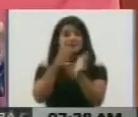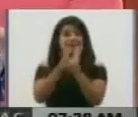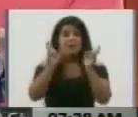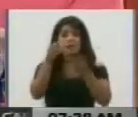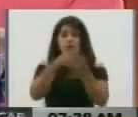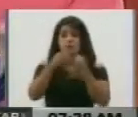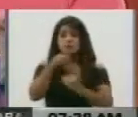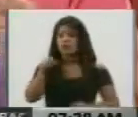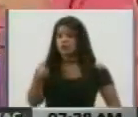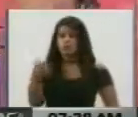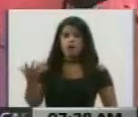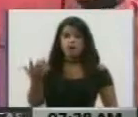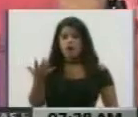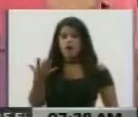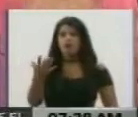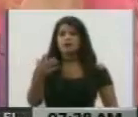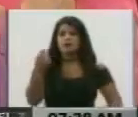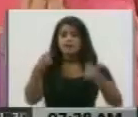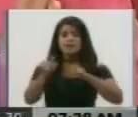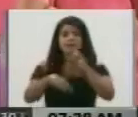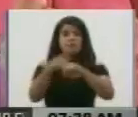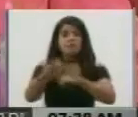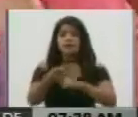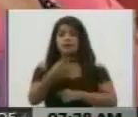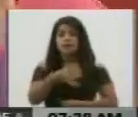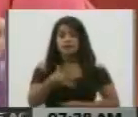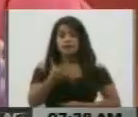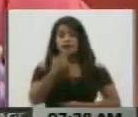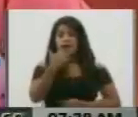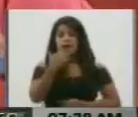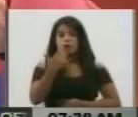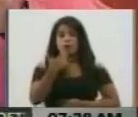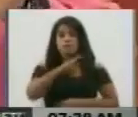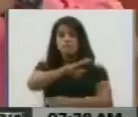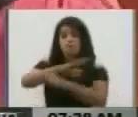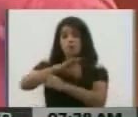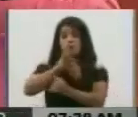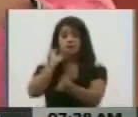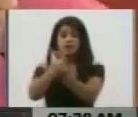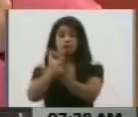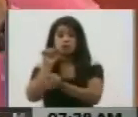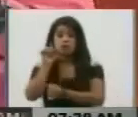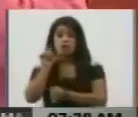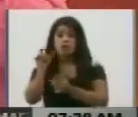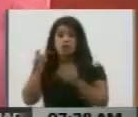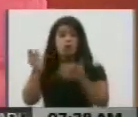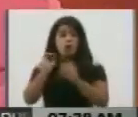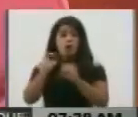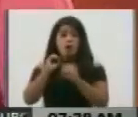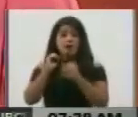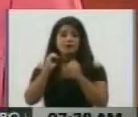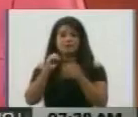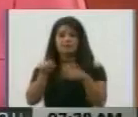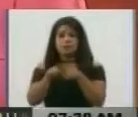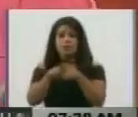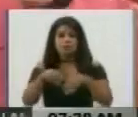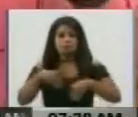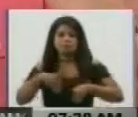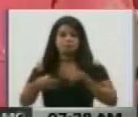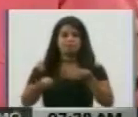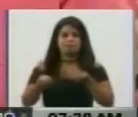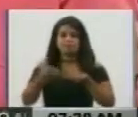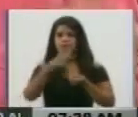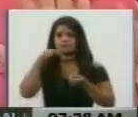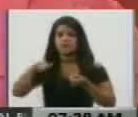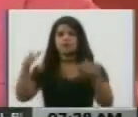crean las condiciones para un eventual, digamos, encarcelamiento de las figuras que hoy son gobierno en El Salvador.